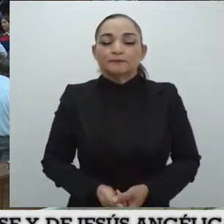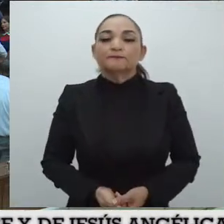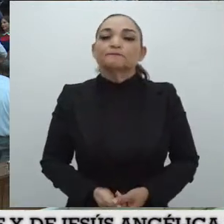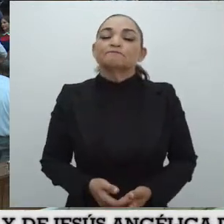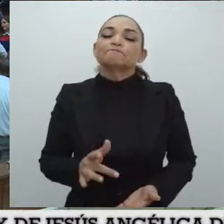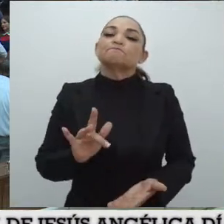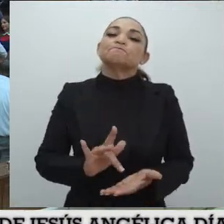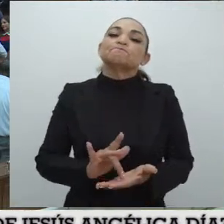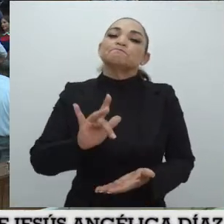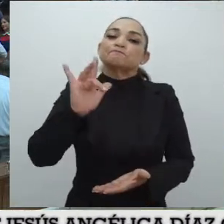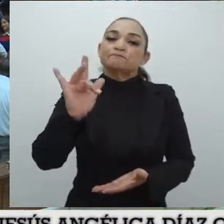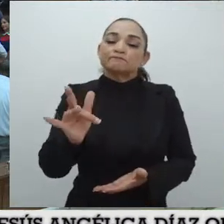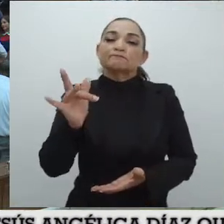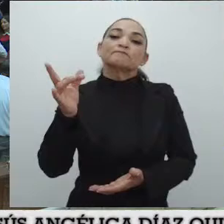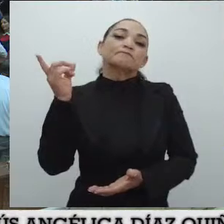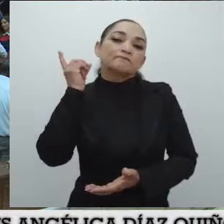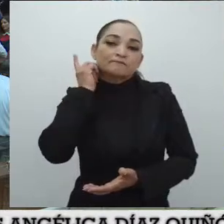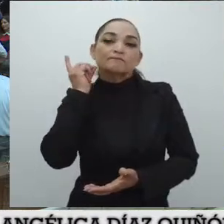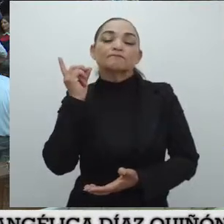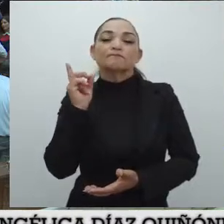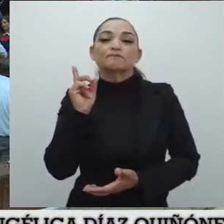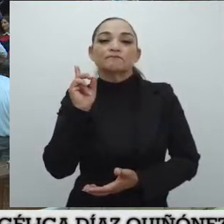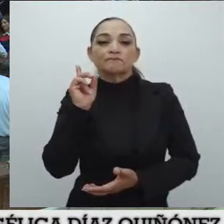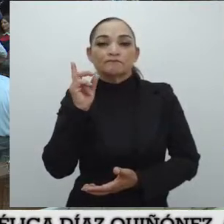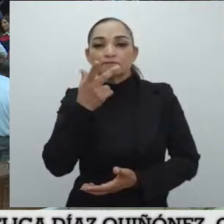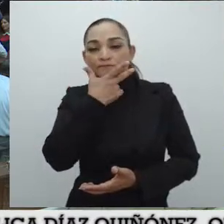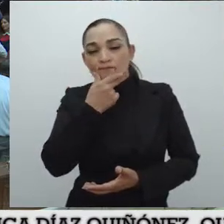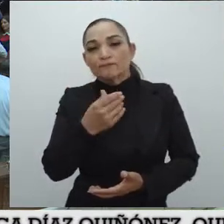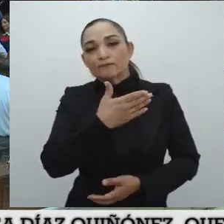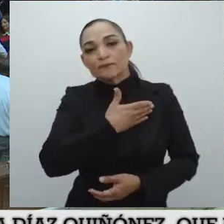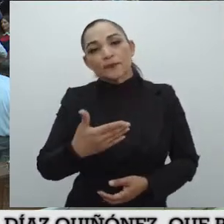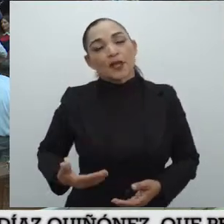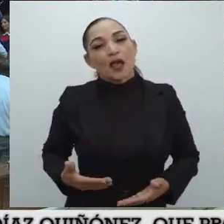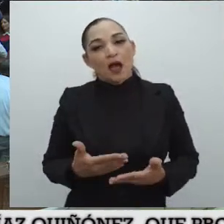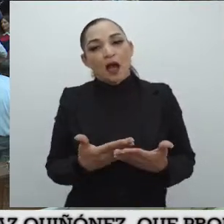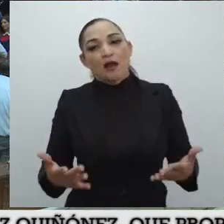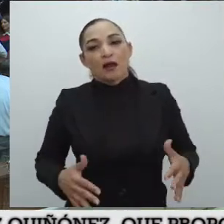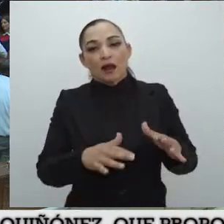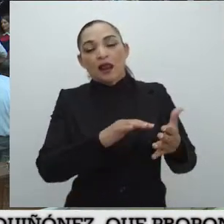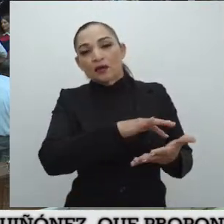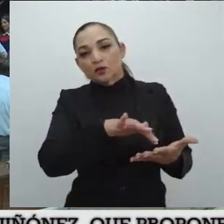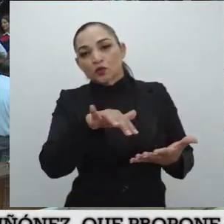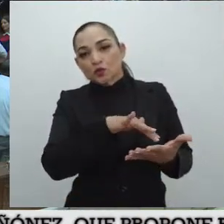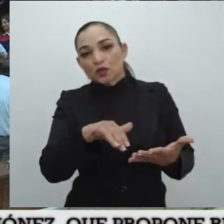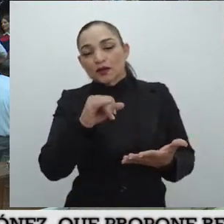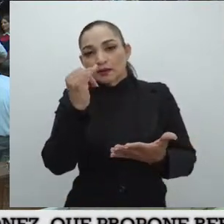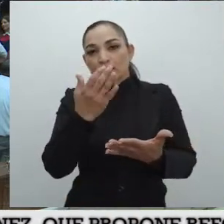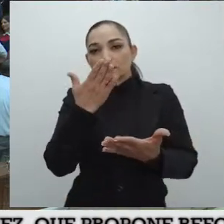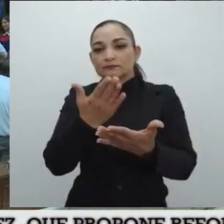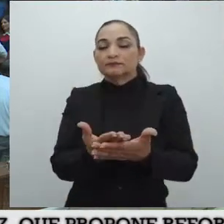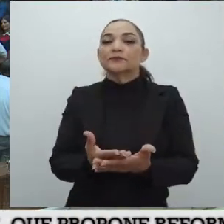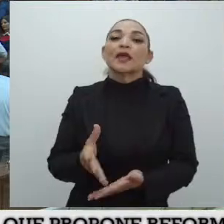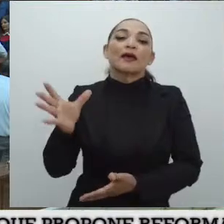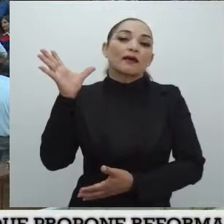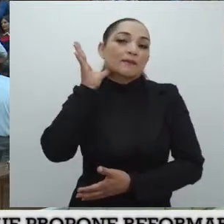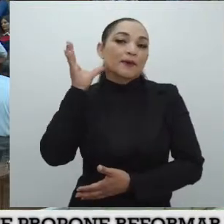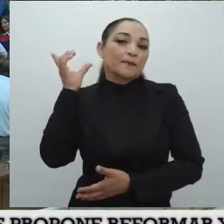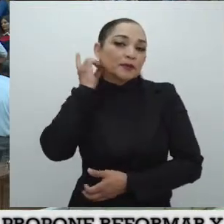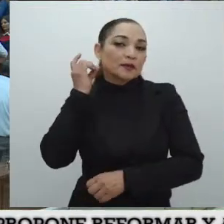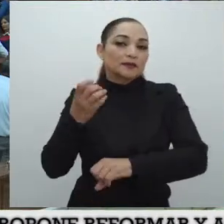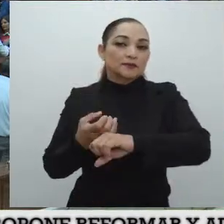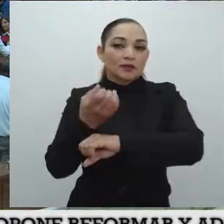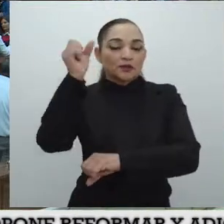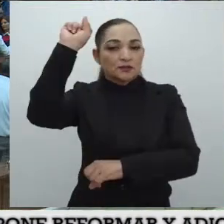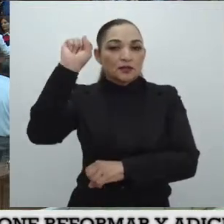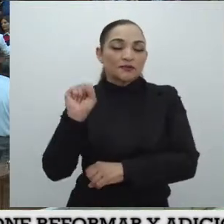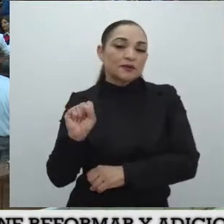Gracias, diputado presidente. Me dispongo a dar lectura a la iniciativa. Honorable Congreso del Estado de Sinaloa,